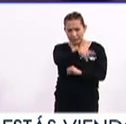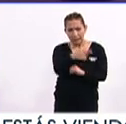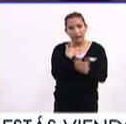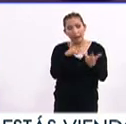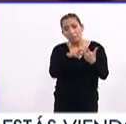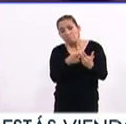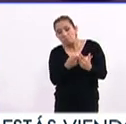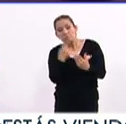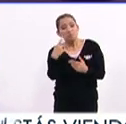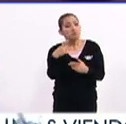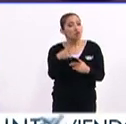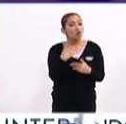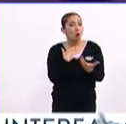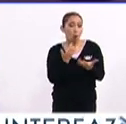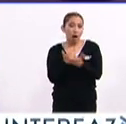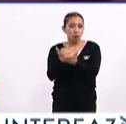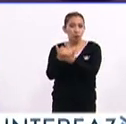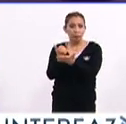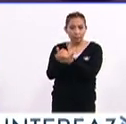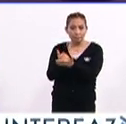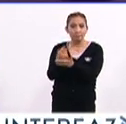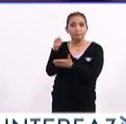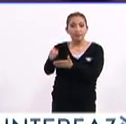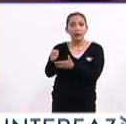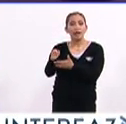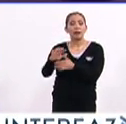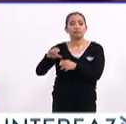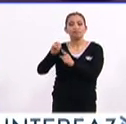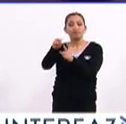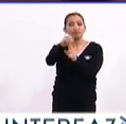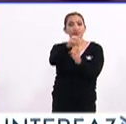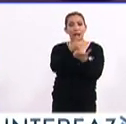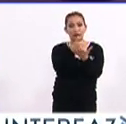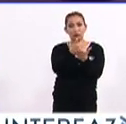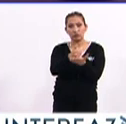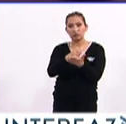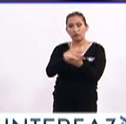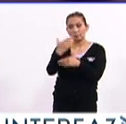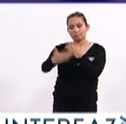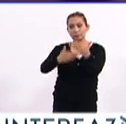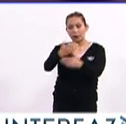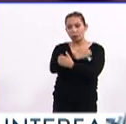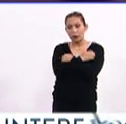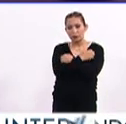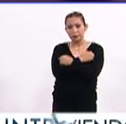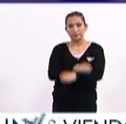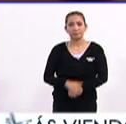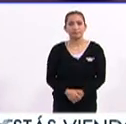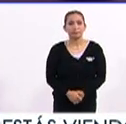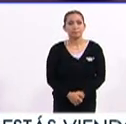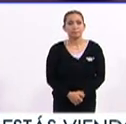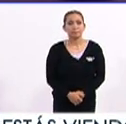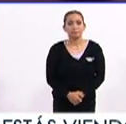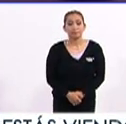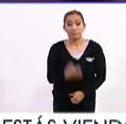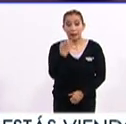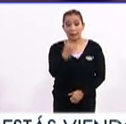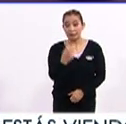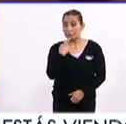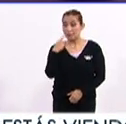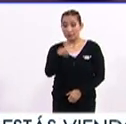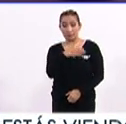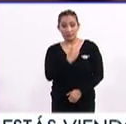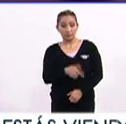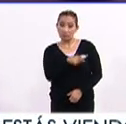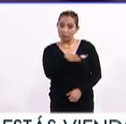que inciden en el proceso educativo. Esta instrucción